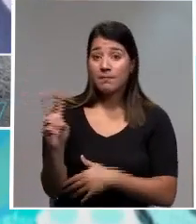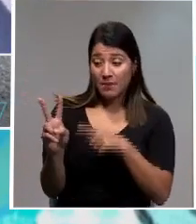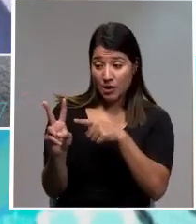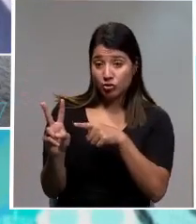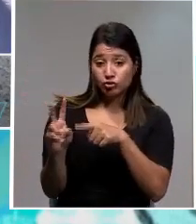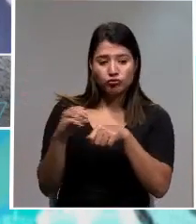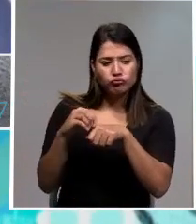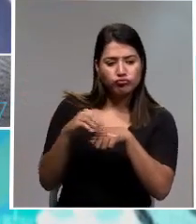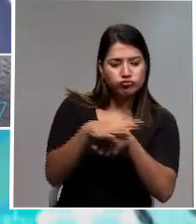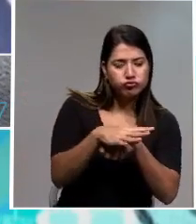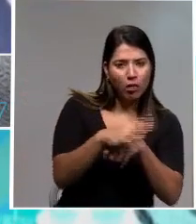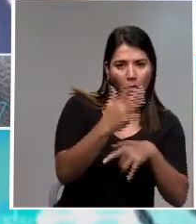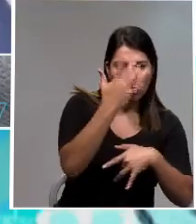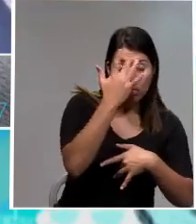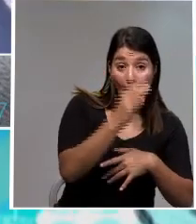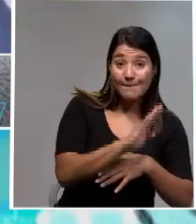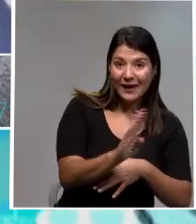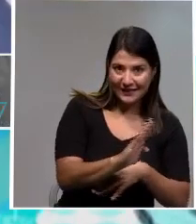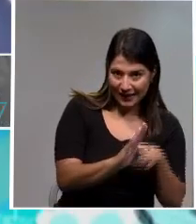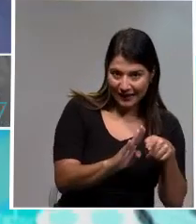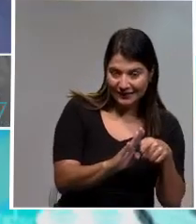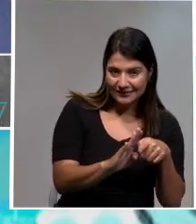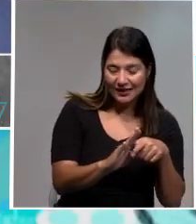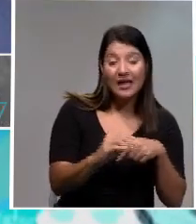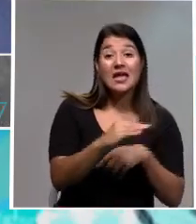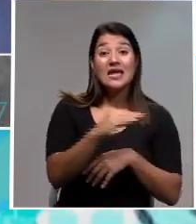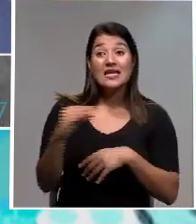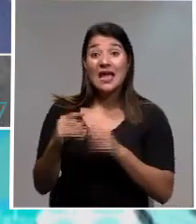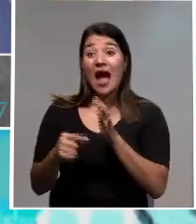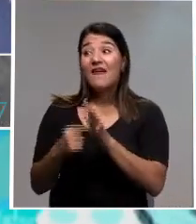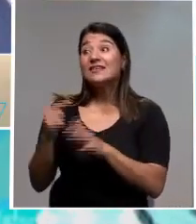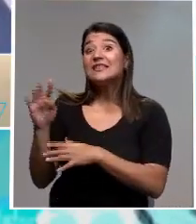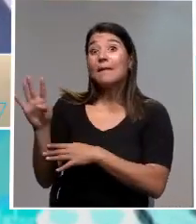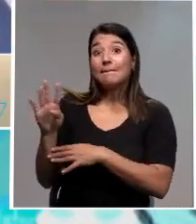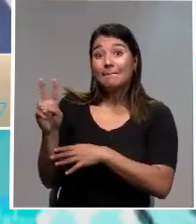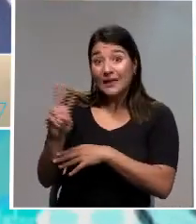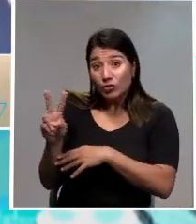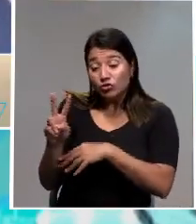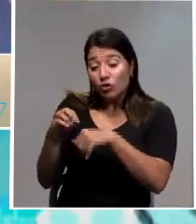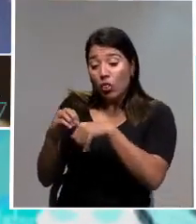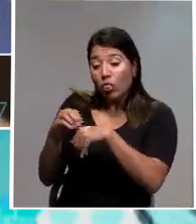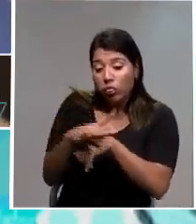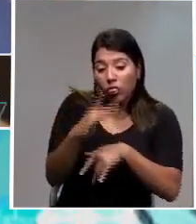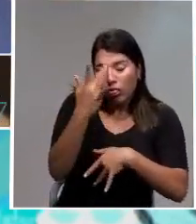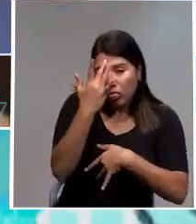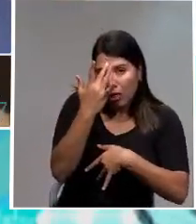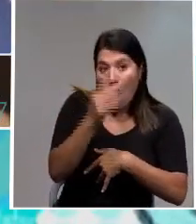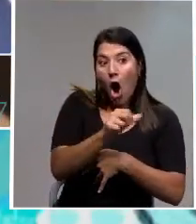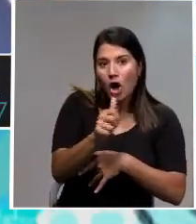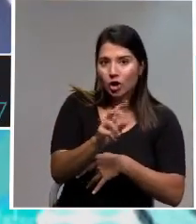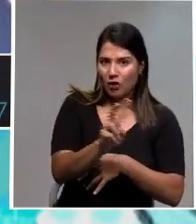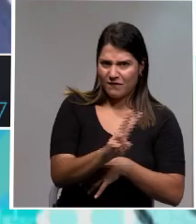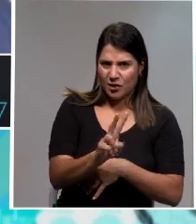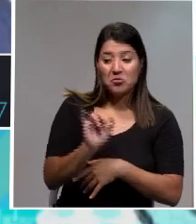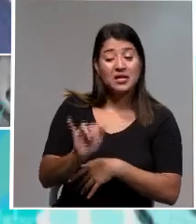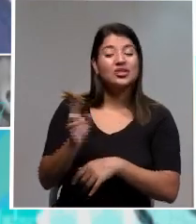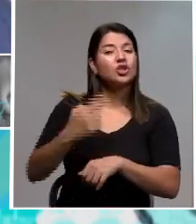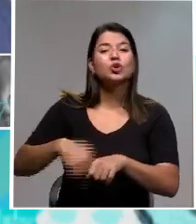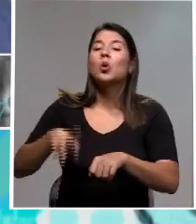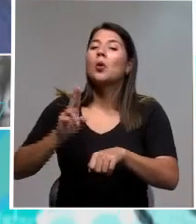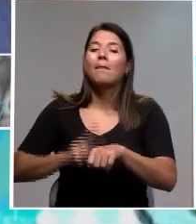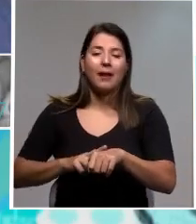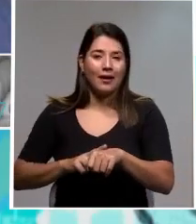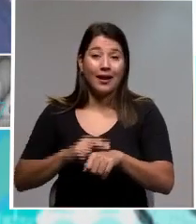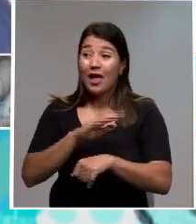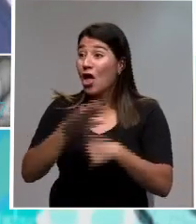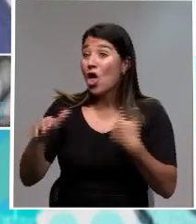bacterias, o hasta incluso hay virus que infectan virus. Y eso es algo normal. Todas las